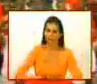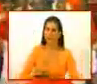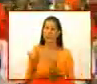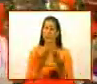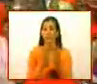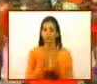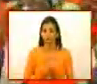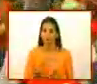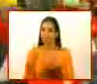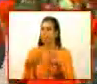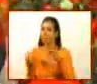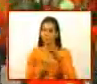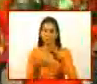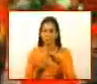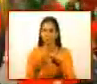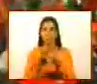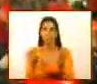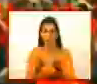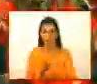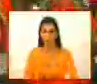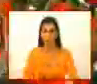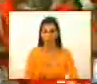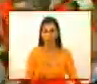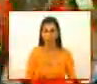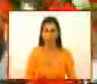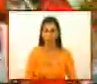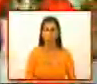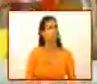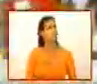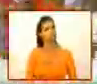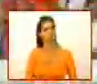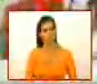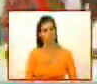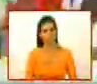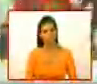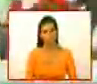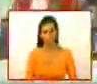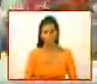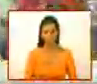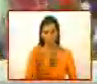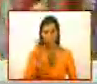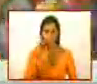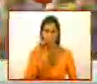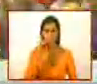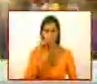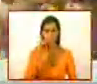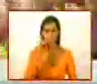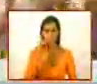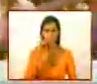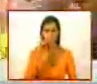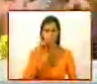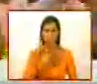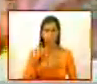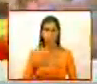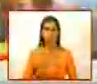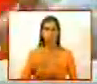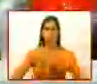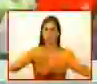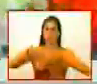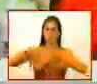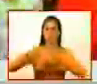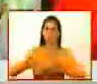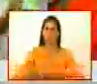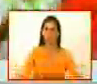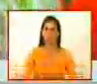diferentes instituciones educativas colmaron las calles de la ciudad de Acarigua, quienes de manera categórica apoyan el proceso de transformación que requiere